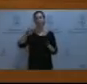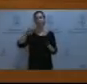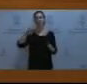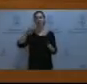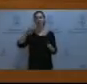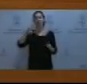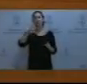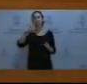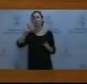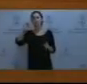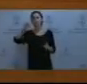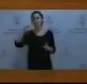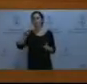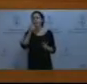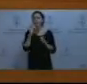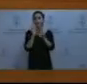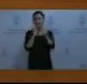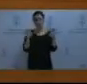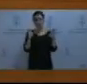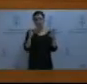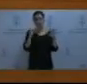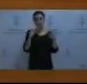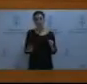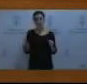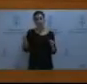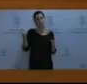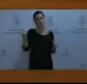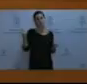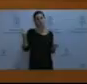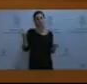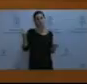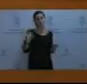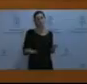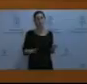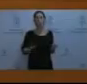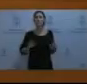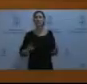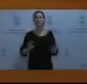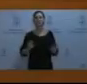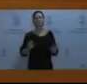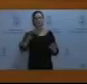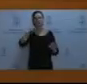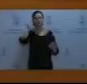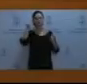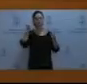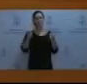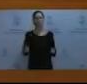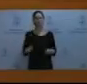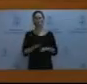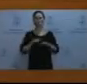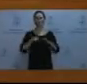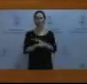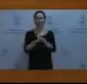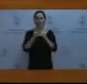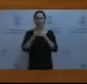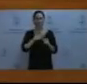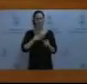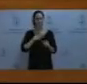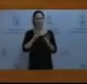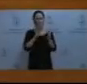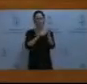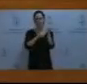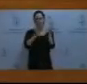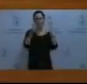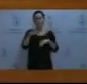voy a meterme si la empresa Traxa es buena o mala en otros ámbitos, pero creo que no es muy experta en gestión del patrimonio arqueológico. ¿Y por qué lo creo? Porque